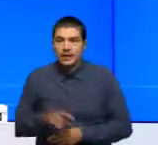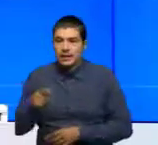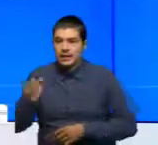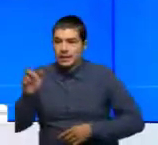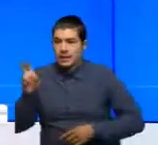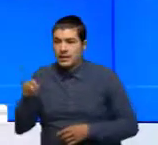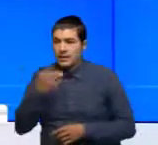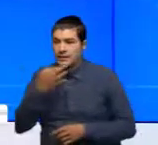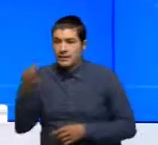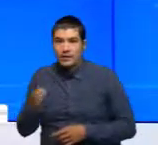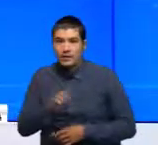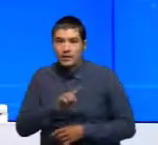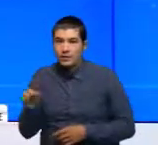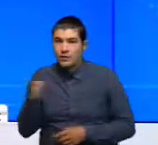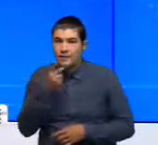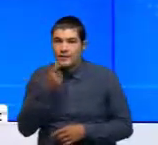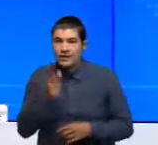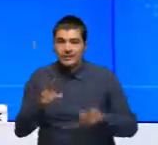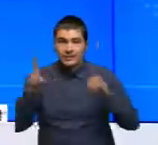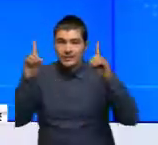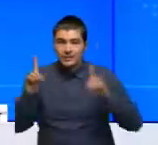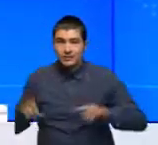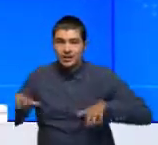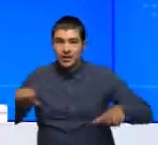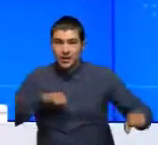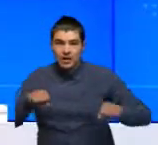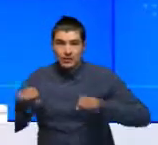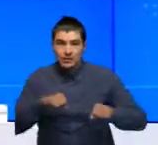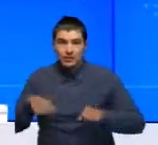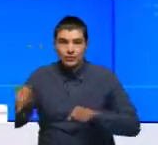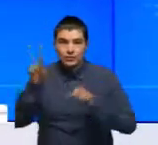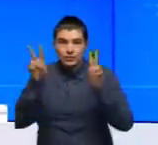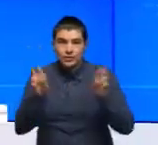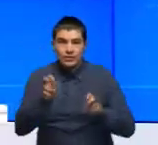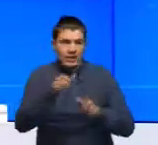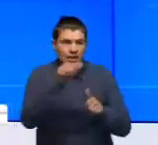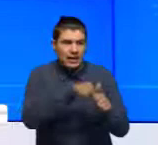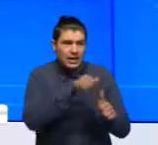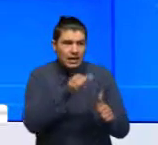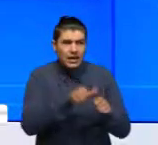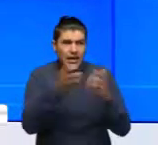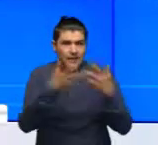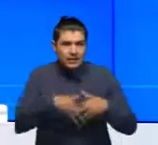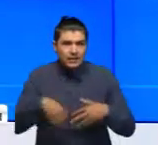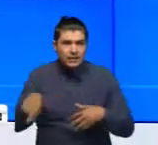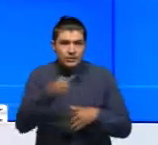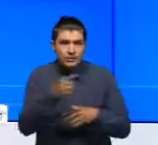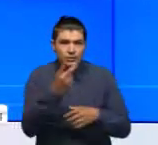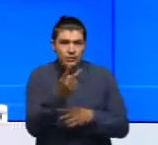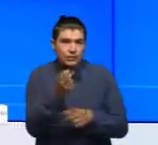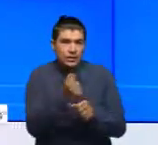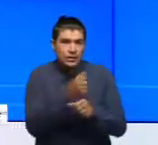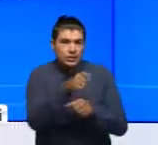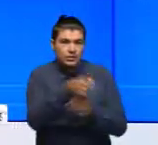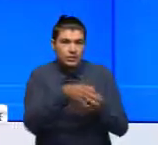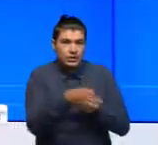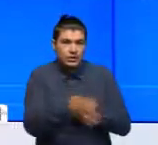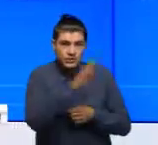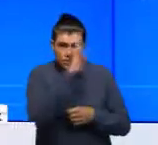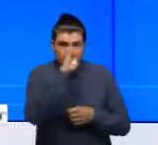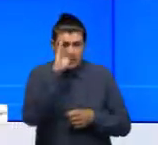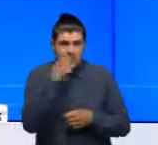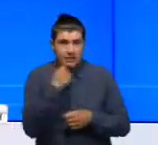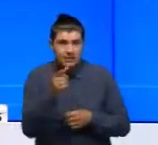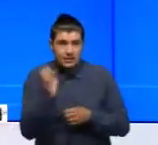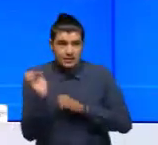fácil es la toma de decisiones y las acciones correspondientes a este tema casas y empresas que operan los dos rellenos sanitarios de shangil descartan que